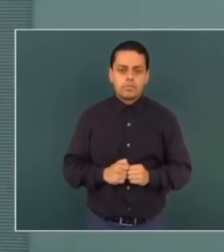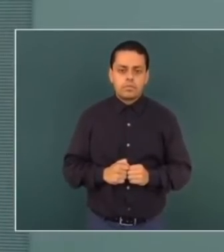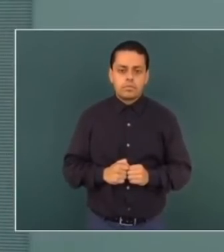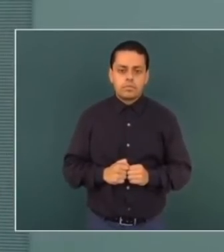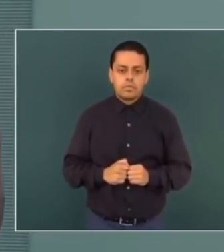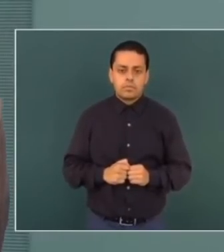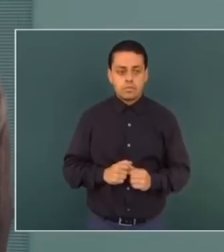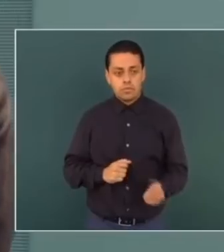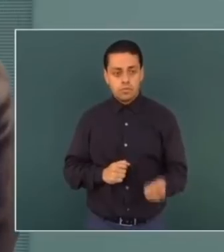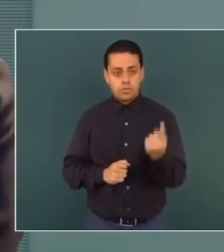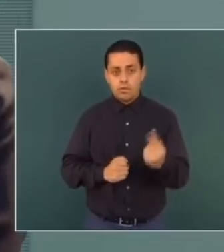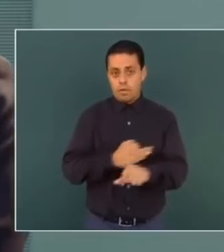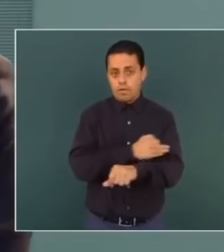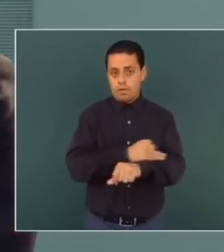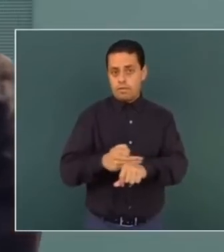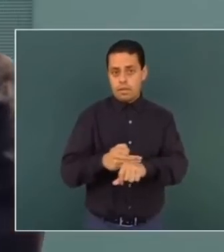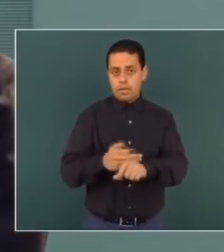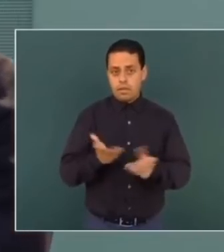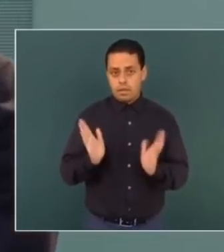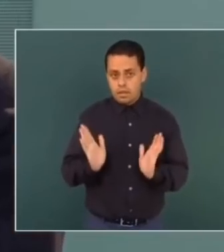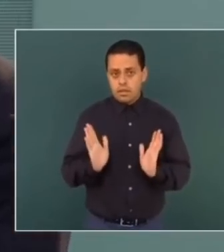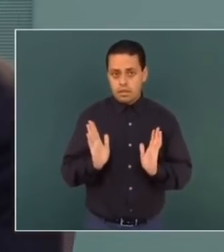Si un familiar